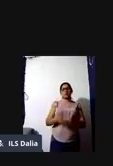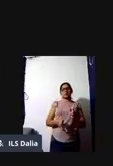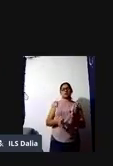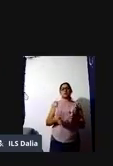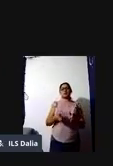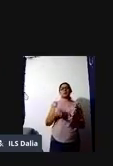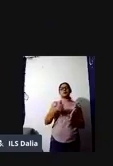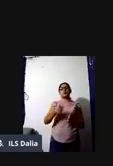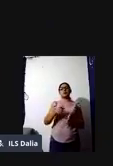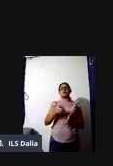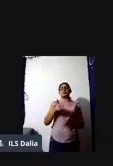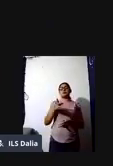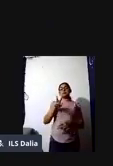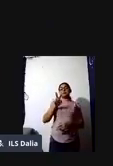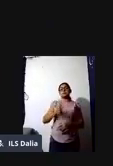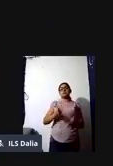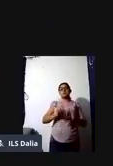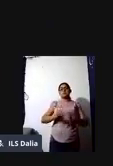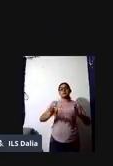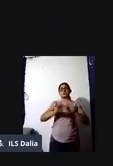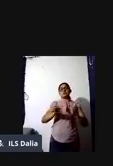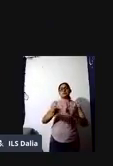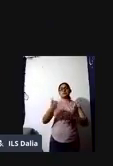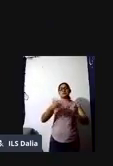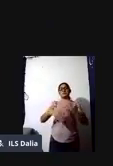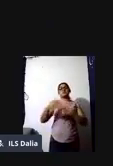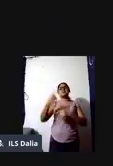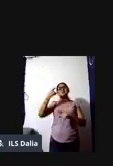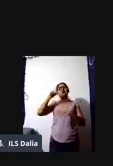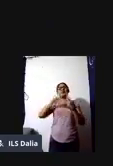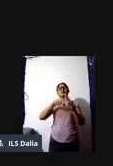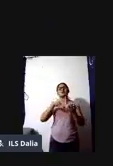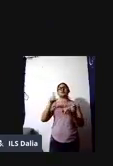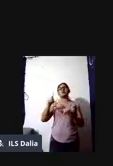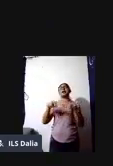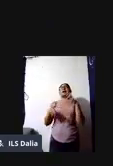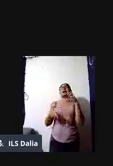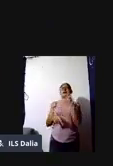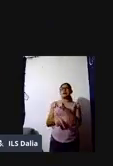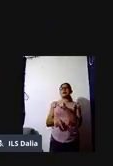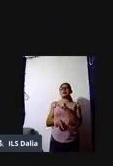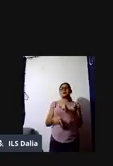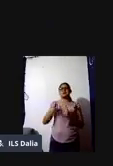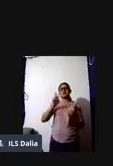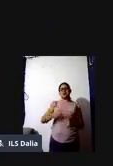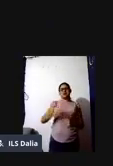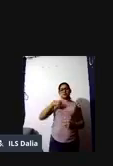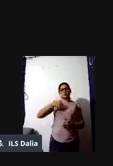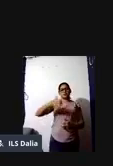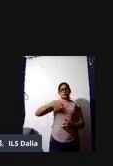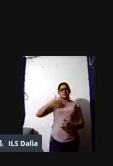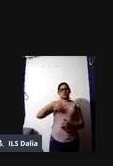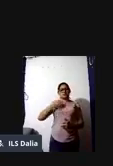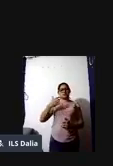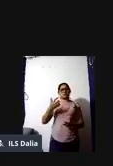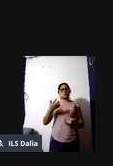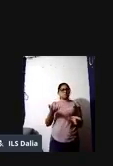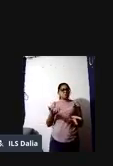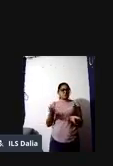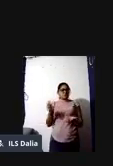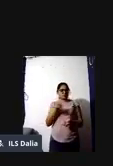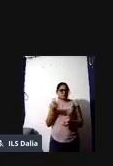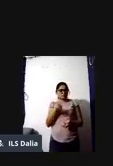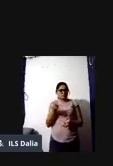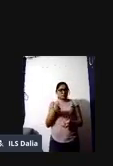de la palabra o la voz. Bueno, pues en la reflexión, desde un punto más sereno de si vale o no vale la pena todo lo que